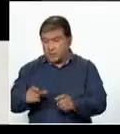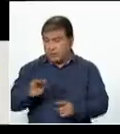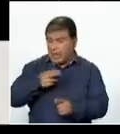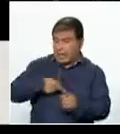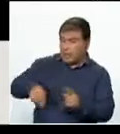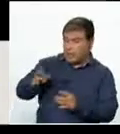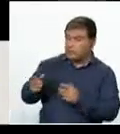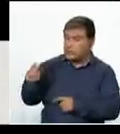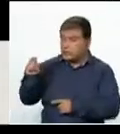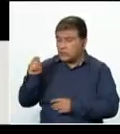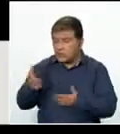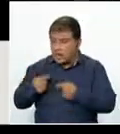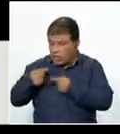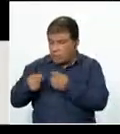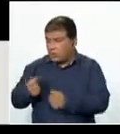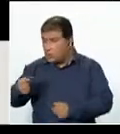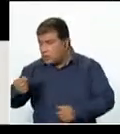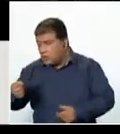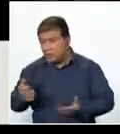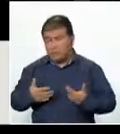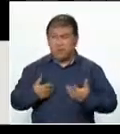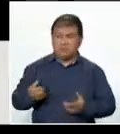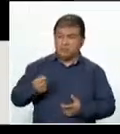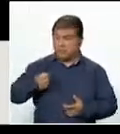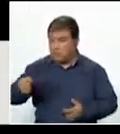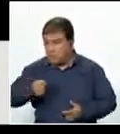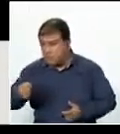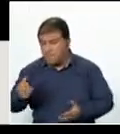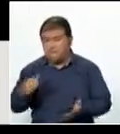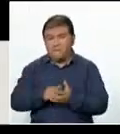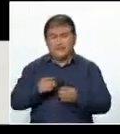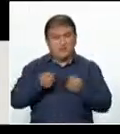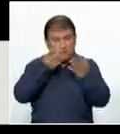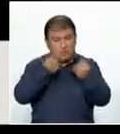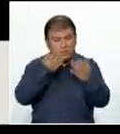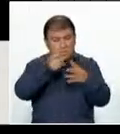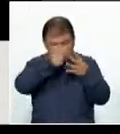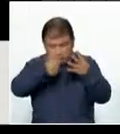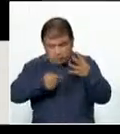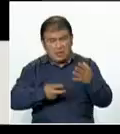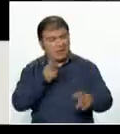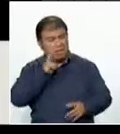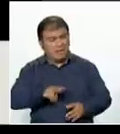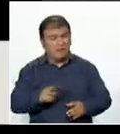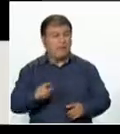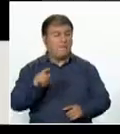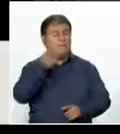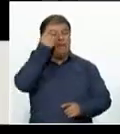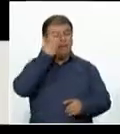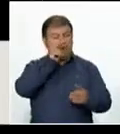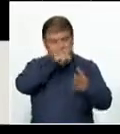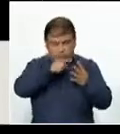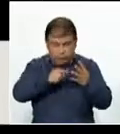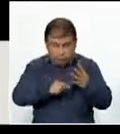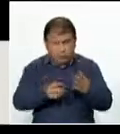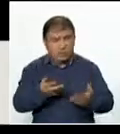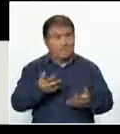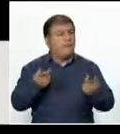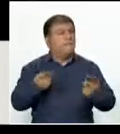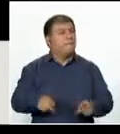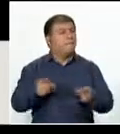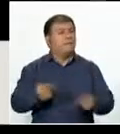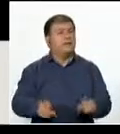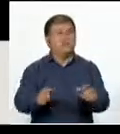alrededor, algún testigo, quiera conversar contigo y podamos tener más detalles de lo que vieron, de esas primeras impresiones de lo que